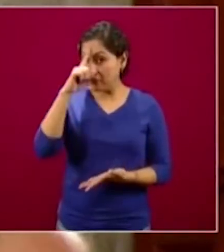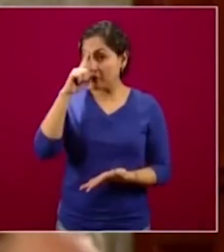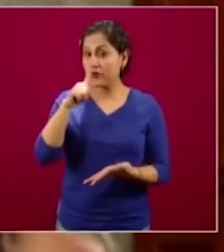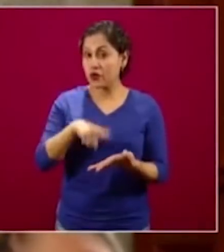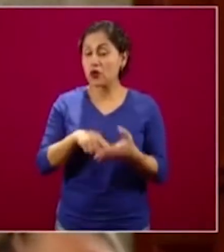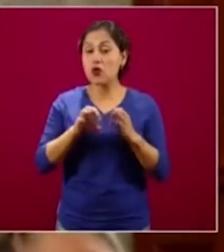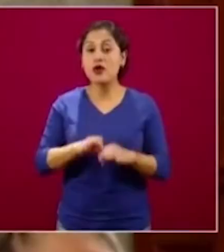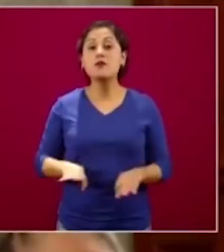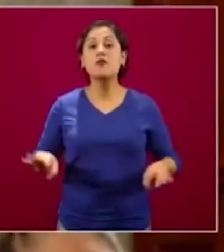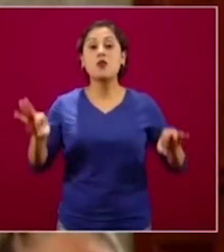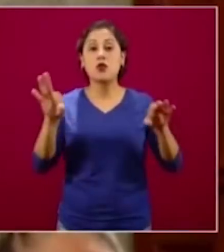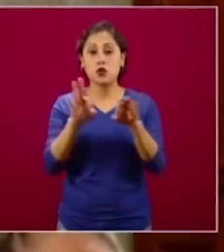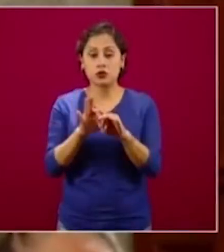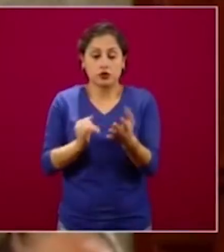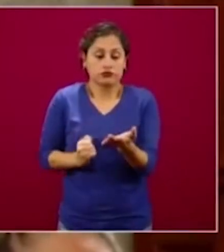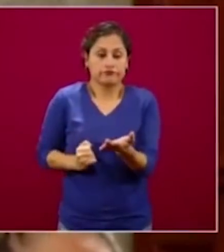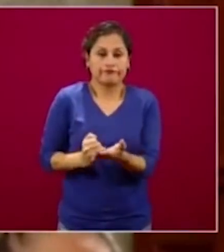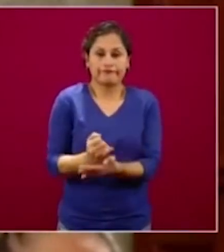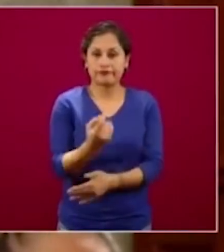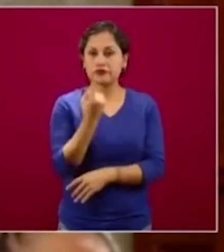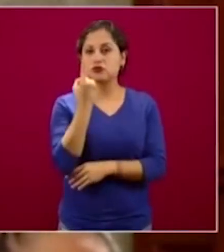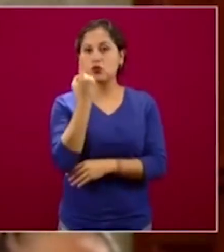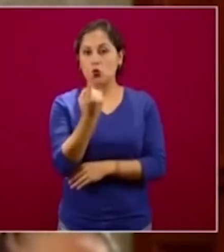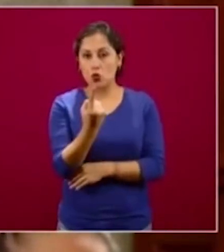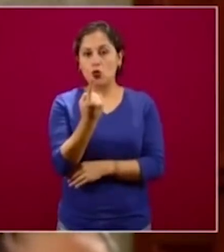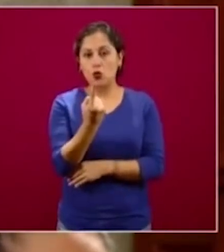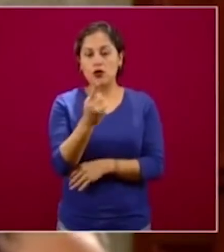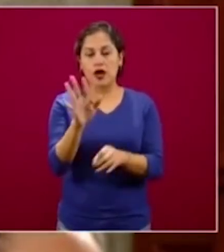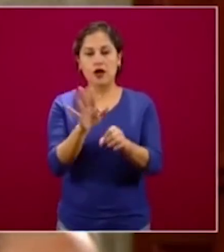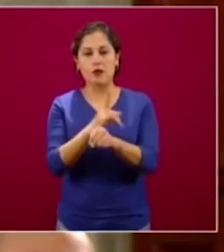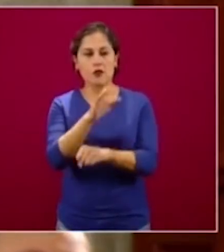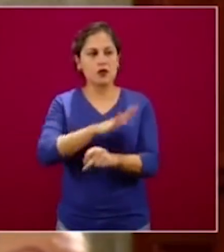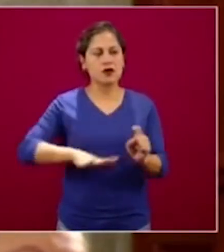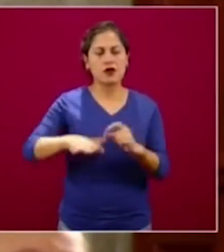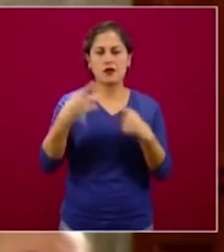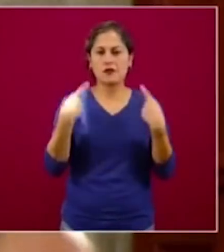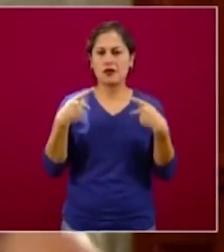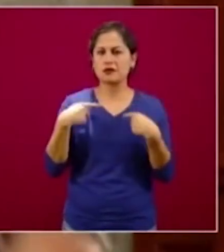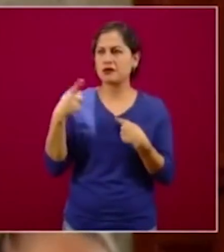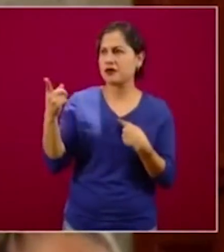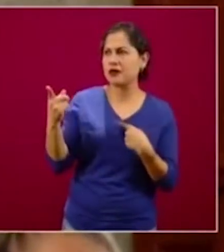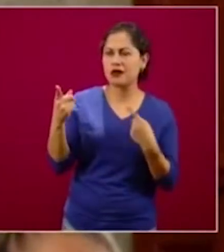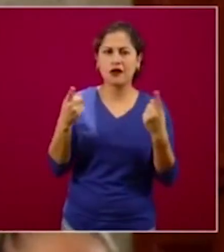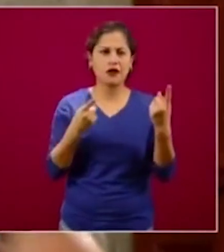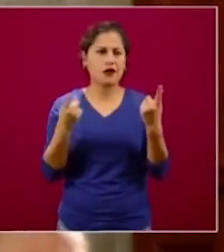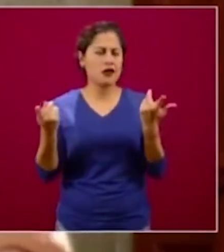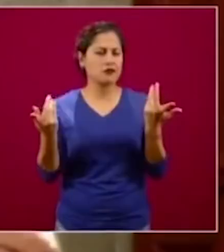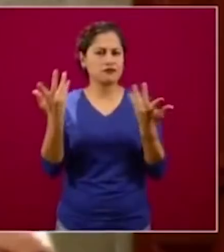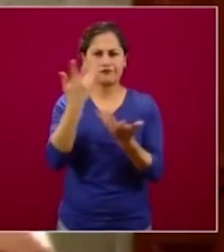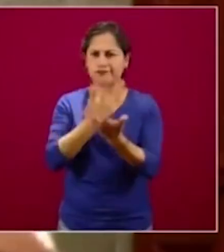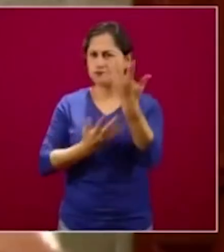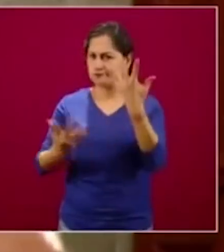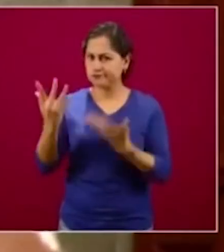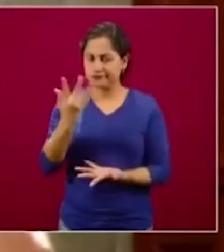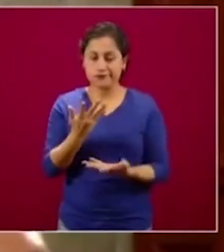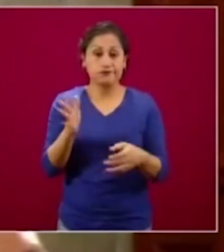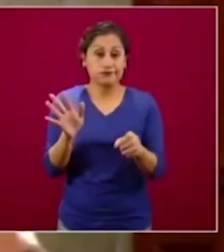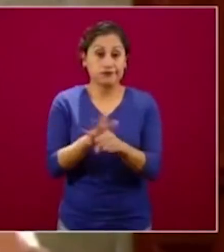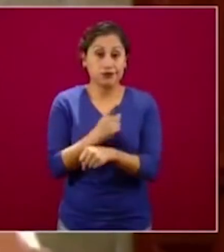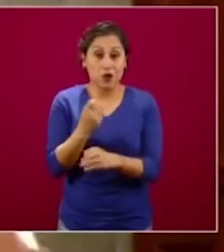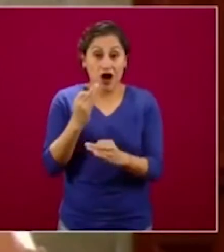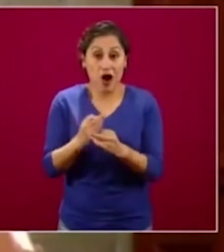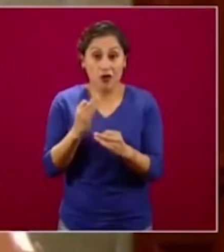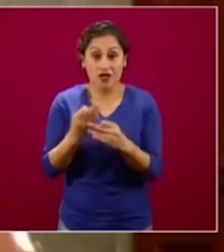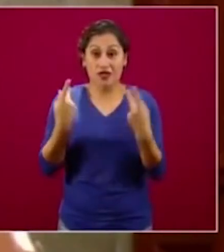solo perfil, sobre todo para no confundir a la ciudadanía y que pase lo que está pasando ahorita, que la gente está